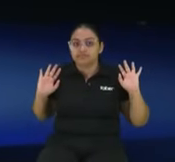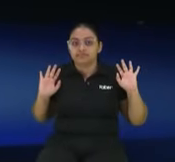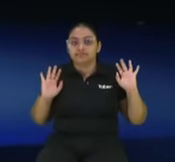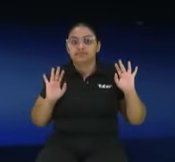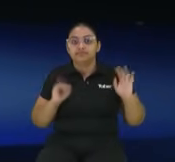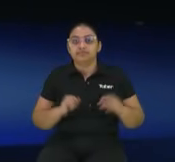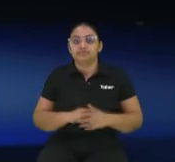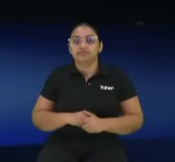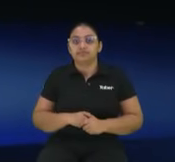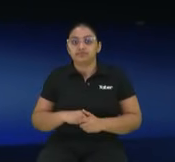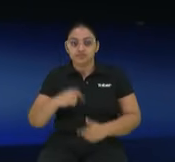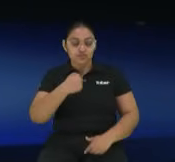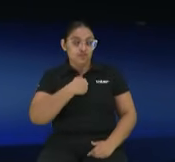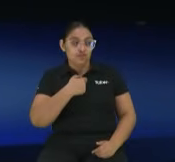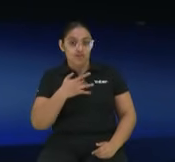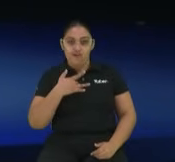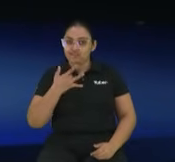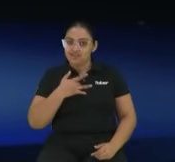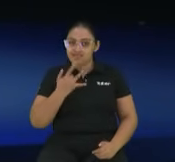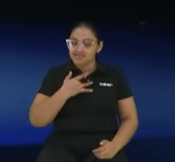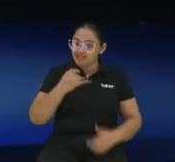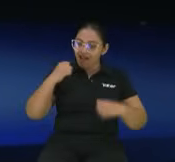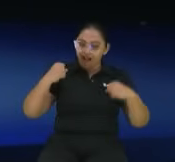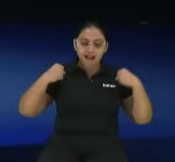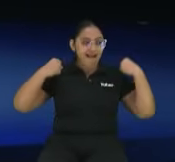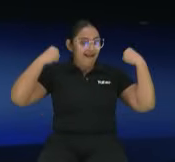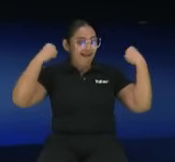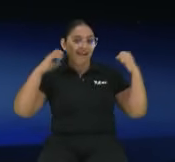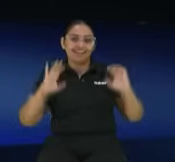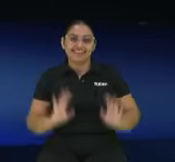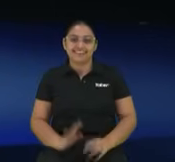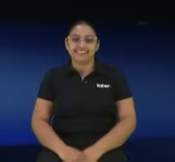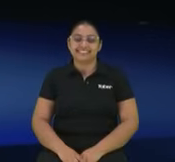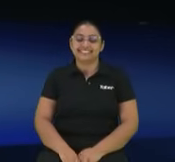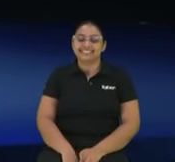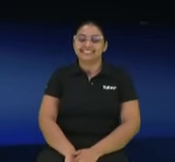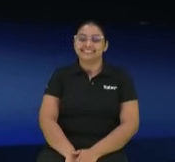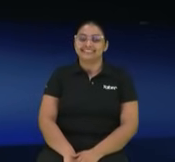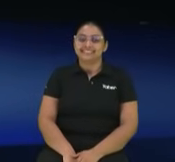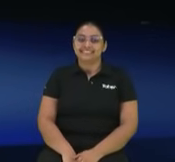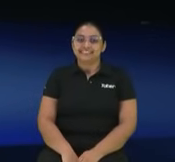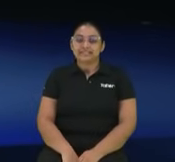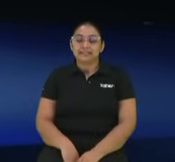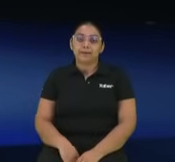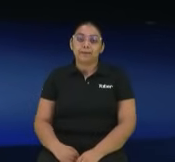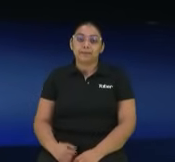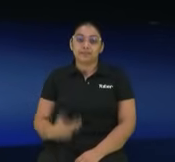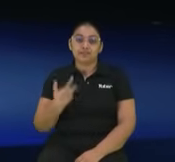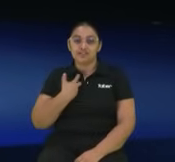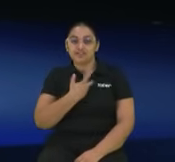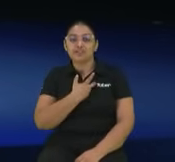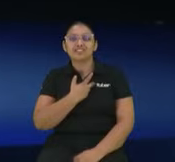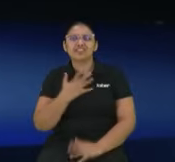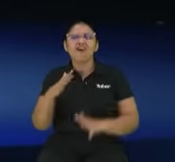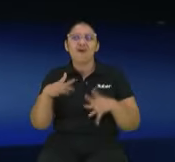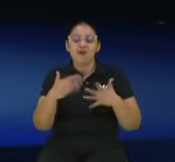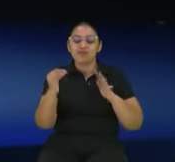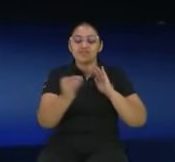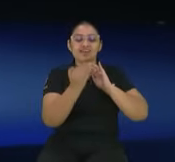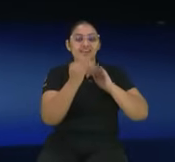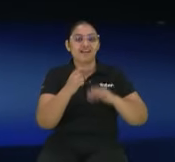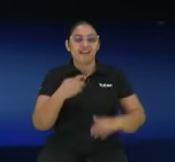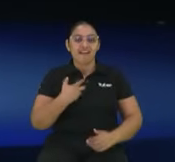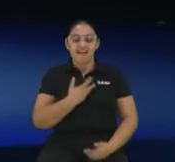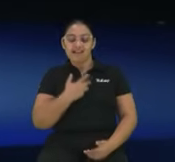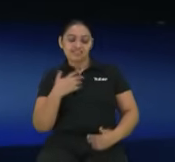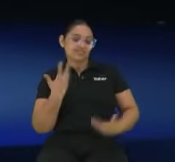hoy se dice empoderado amén aquí entendieron unas hermanas Ah cómo llega uno así cuando ya va va cómo cómo